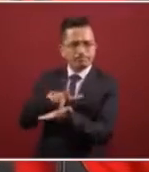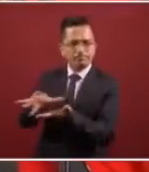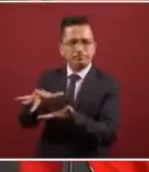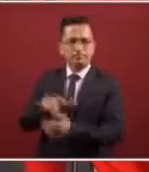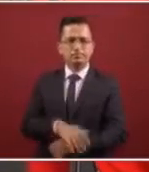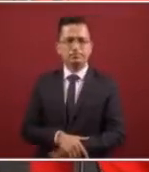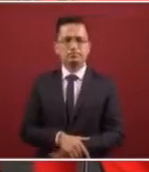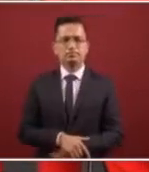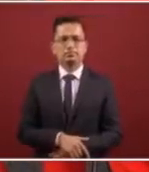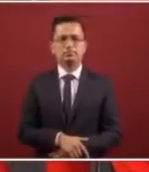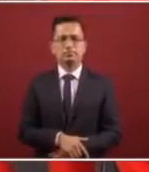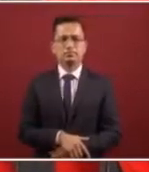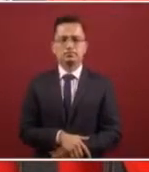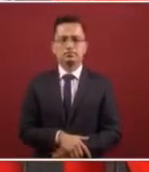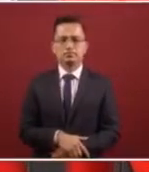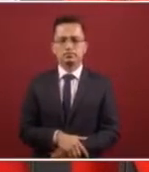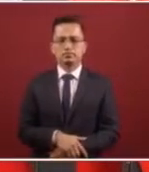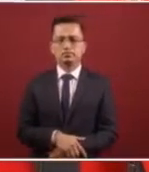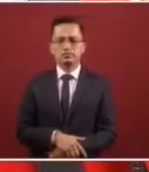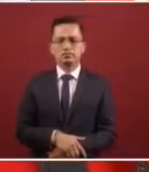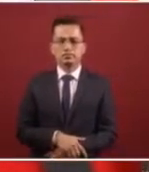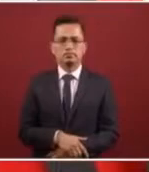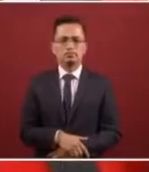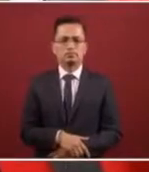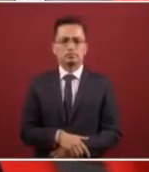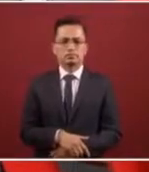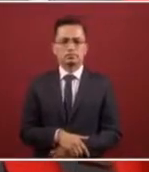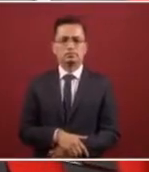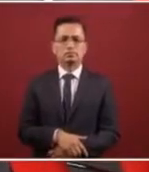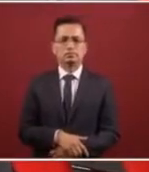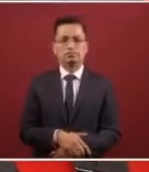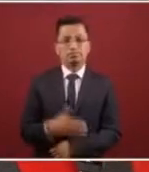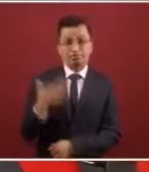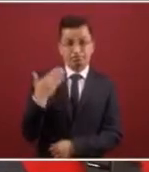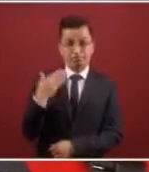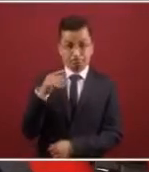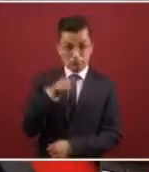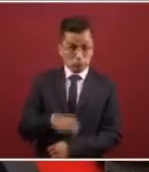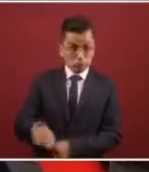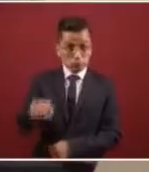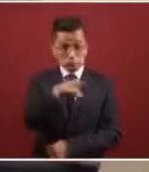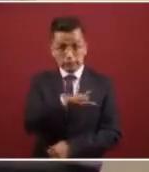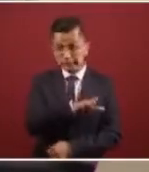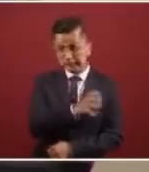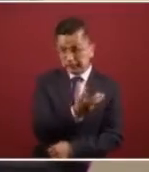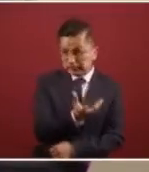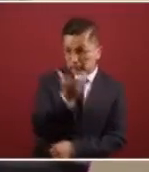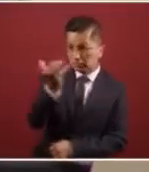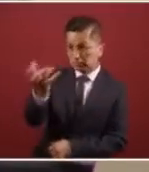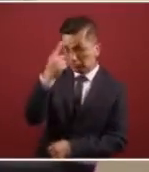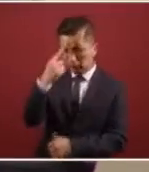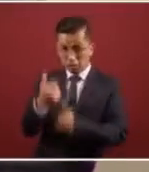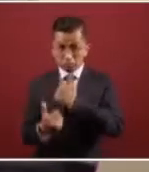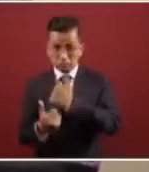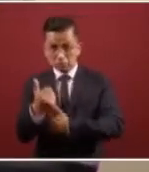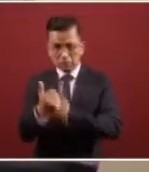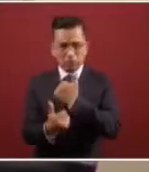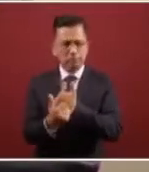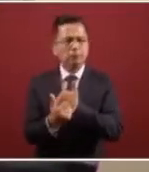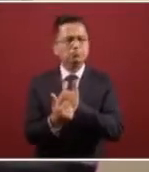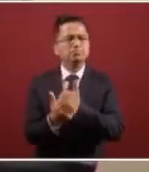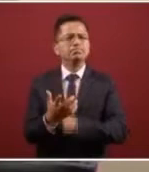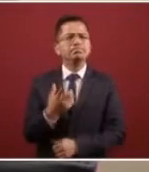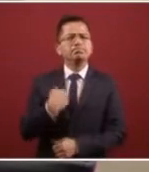mientras ustedes estaban en la competencia, se decidió que la